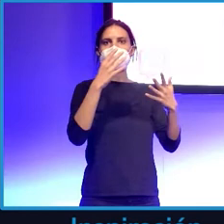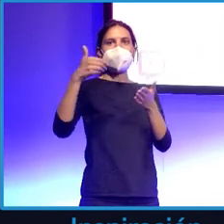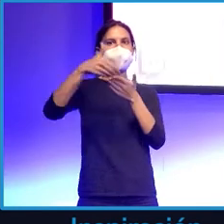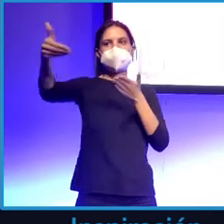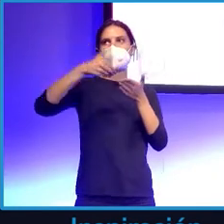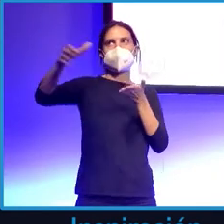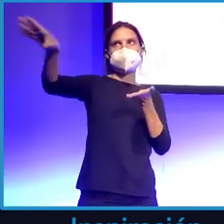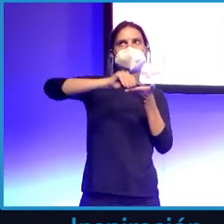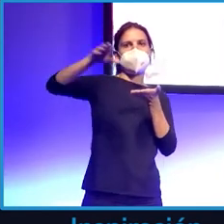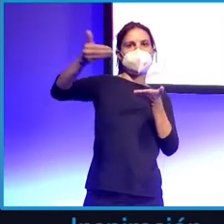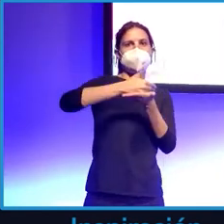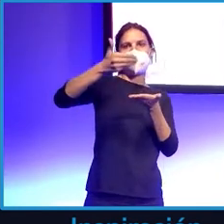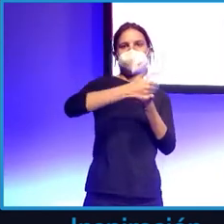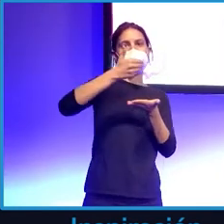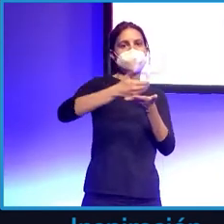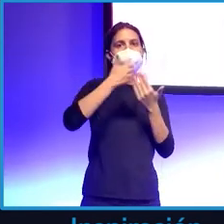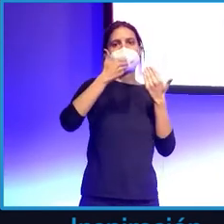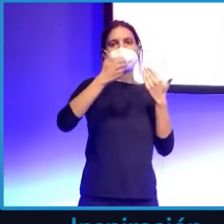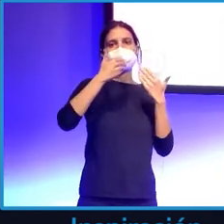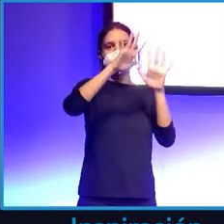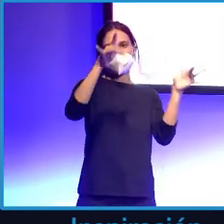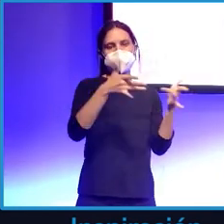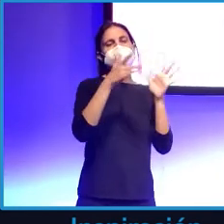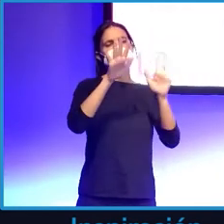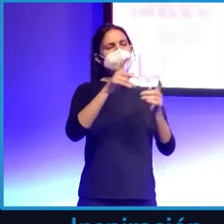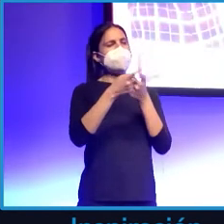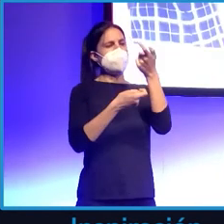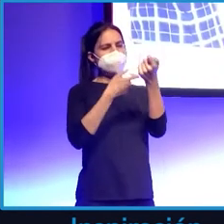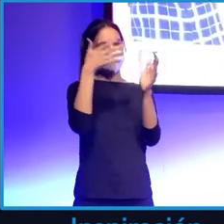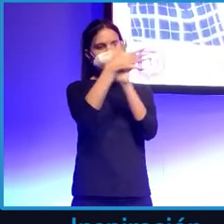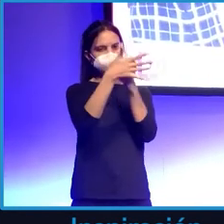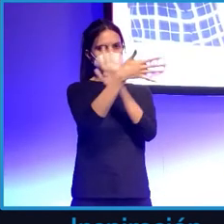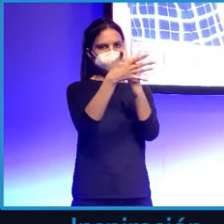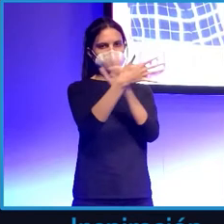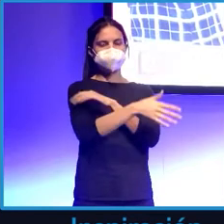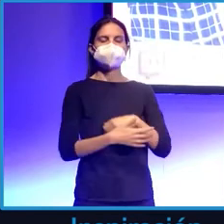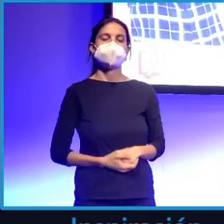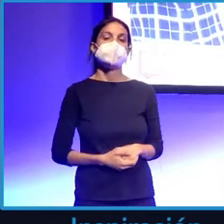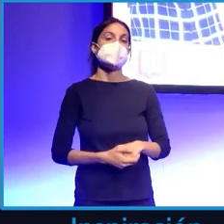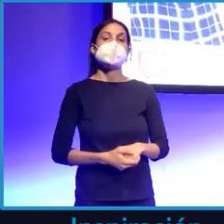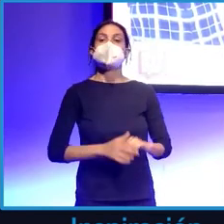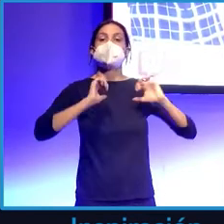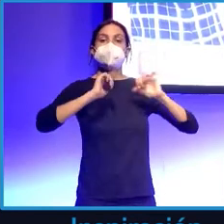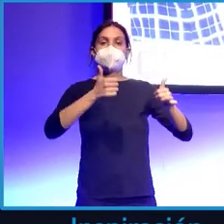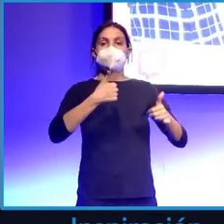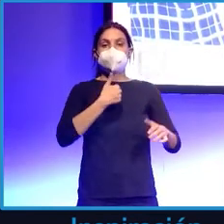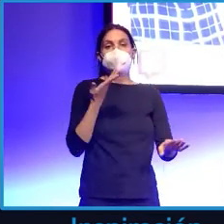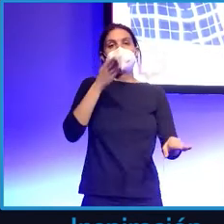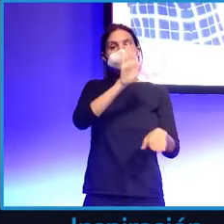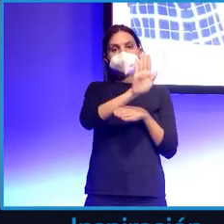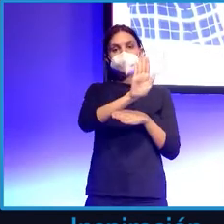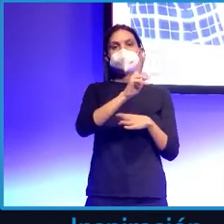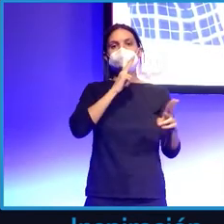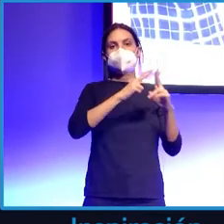internet y bueno lo iremos viendo poco a poco vale para empezar me presento soy david ayala